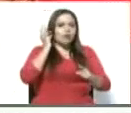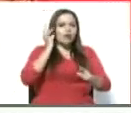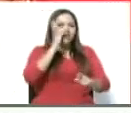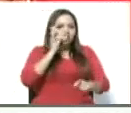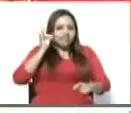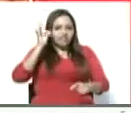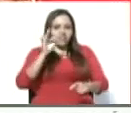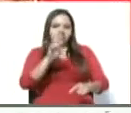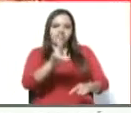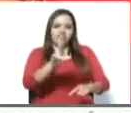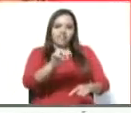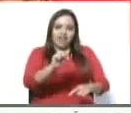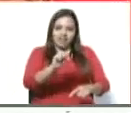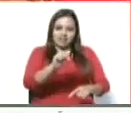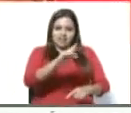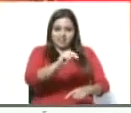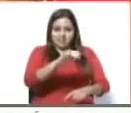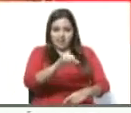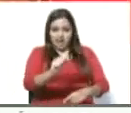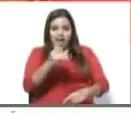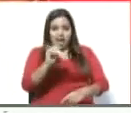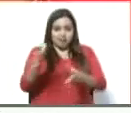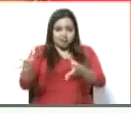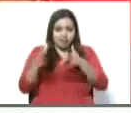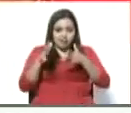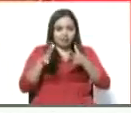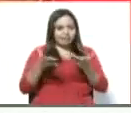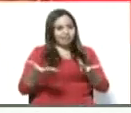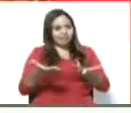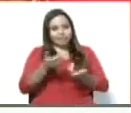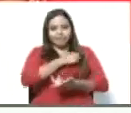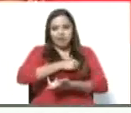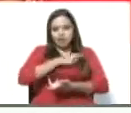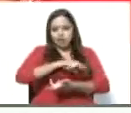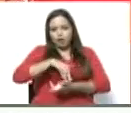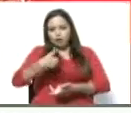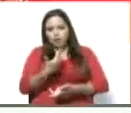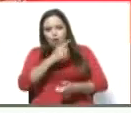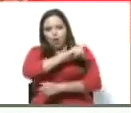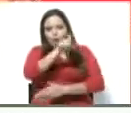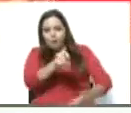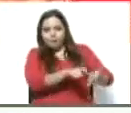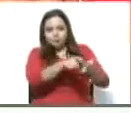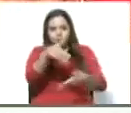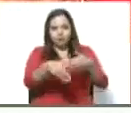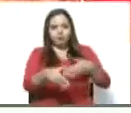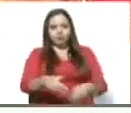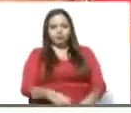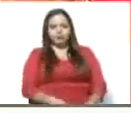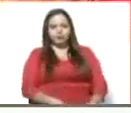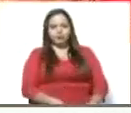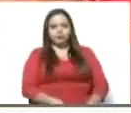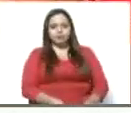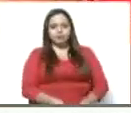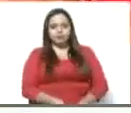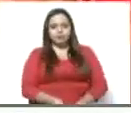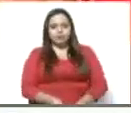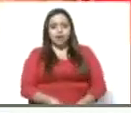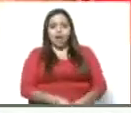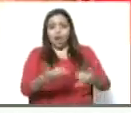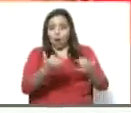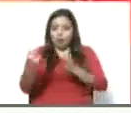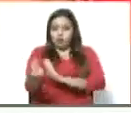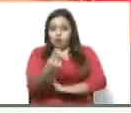ganaran. Desgraciadamente no se ganó por absoluta mayoría. Entonces se va a una segunda